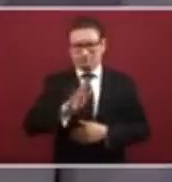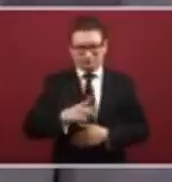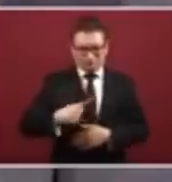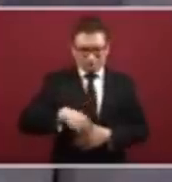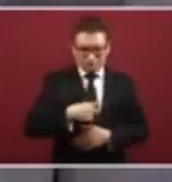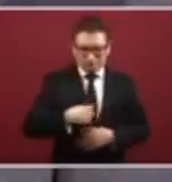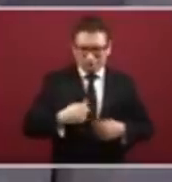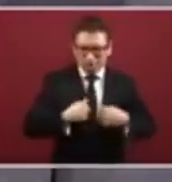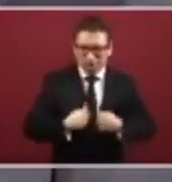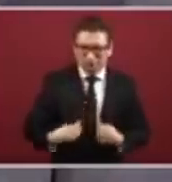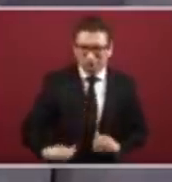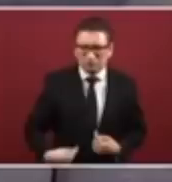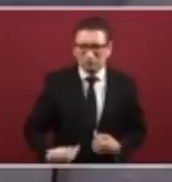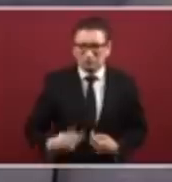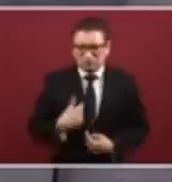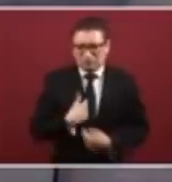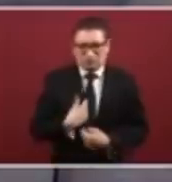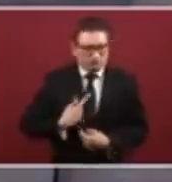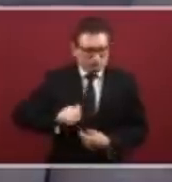nosotros